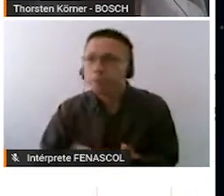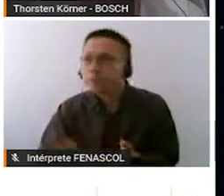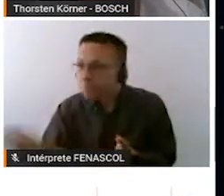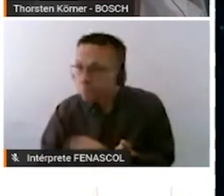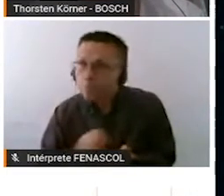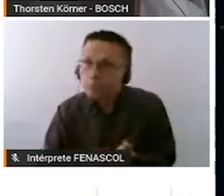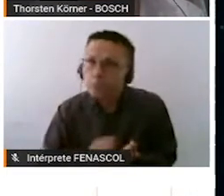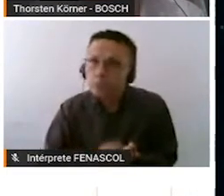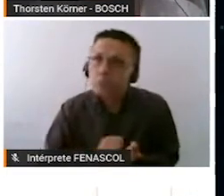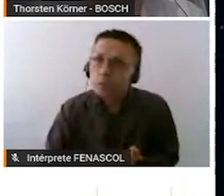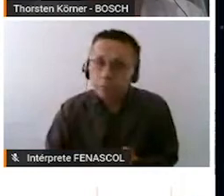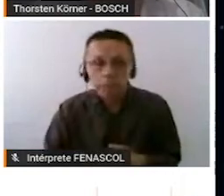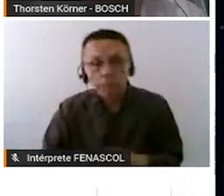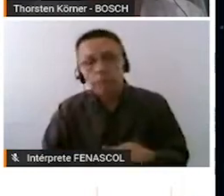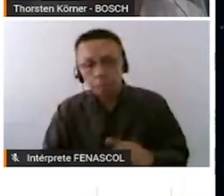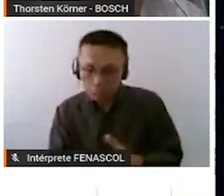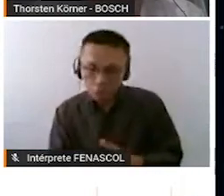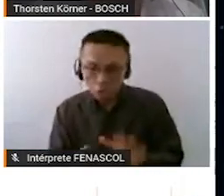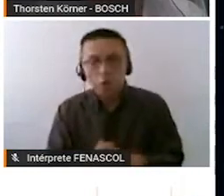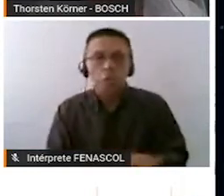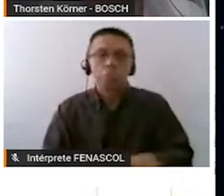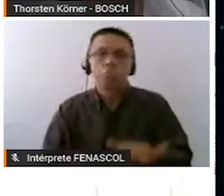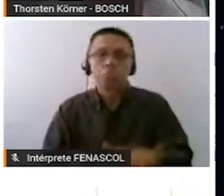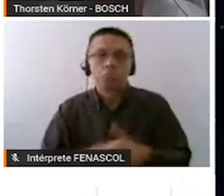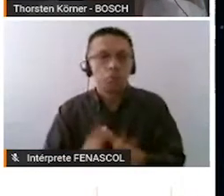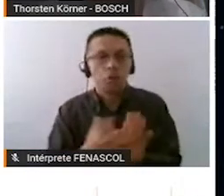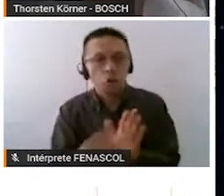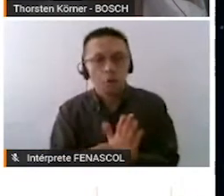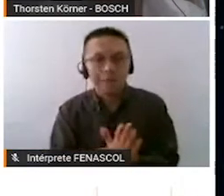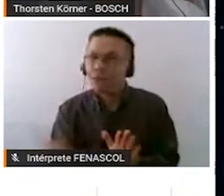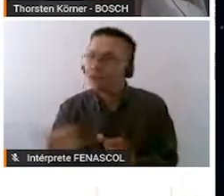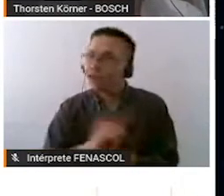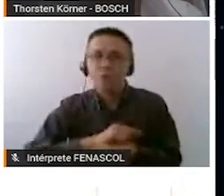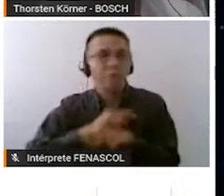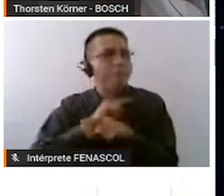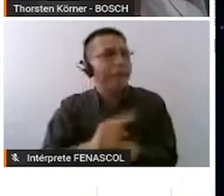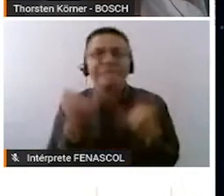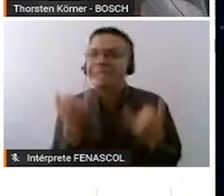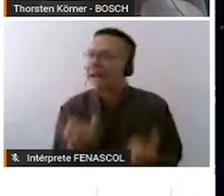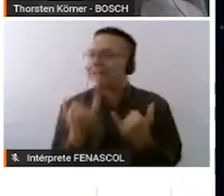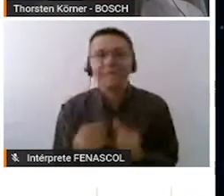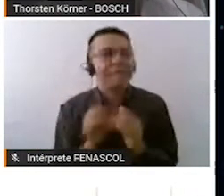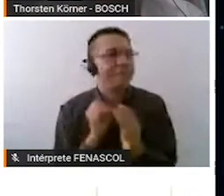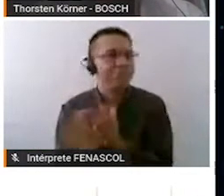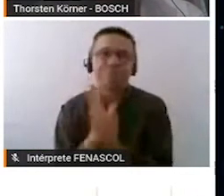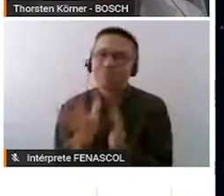vale como conexión de datos. Necesitamos datos en tiempo real.